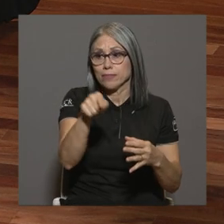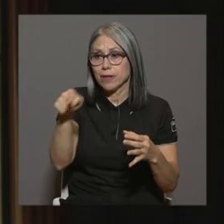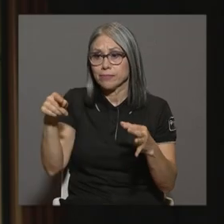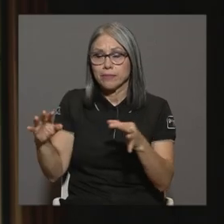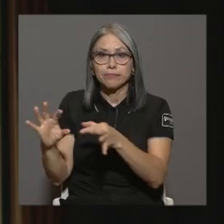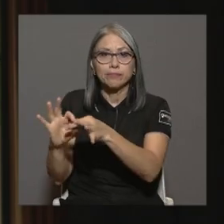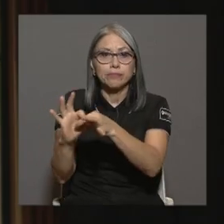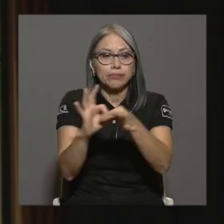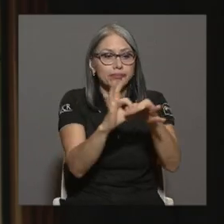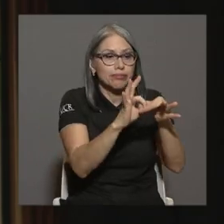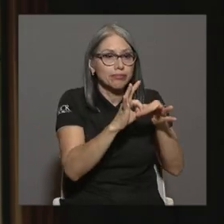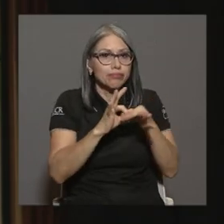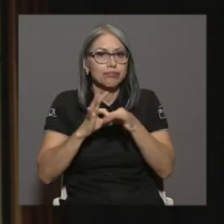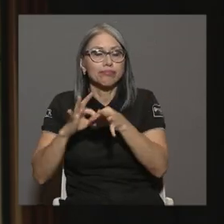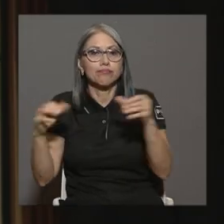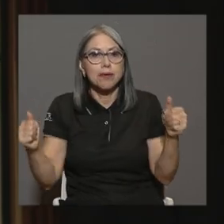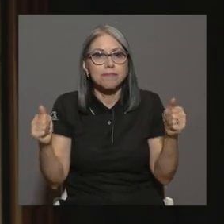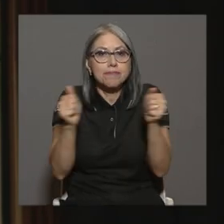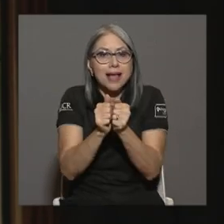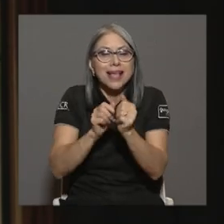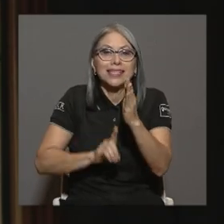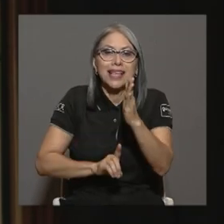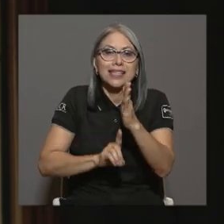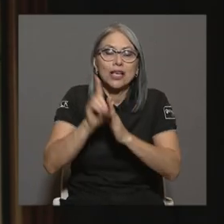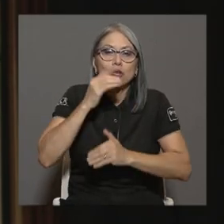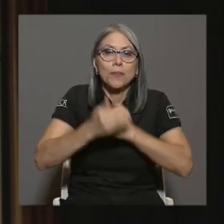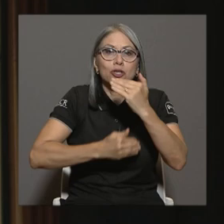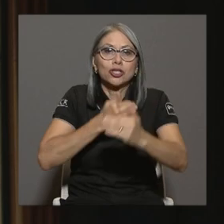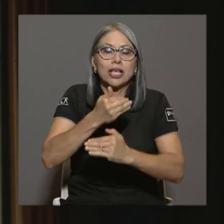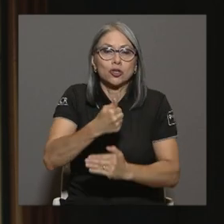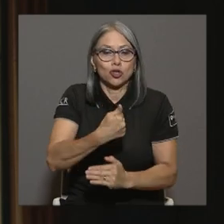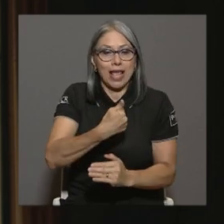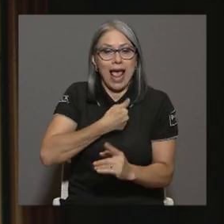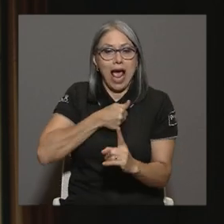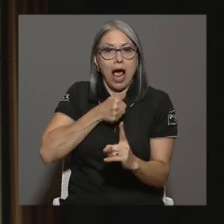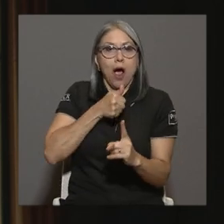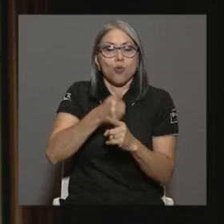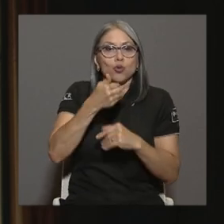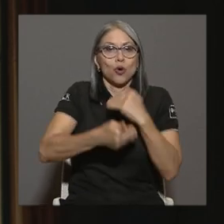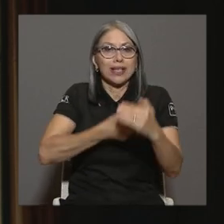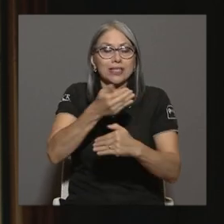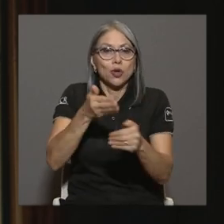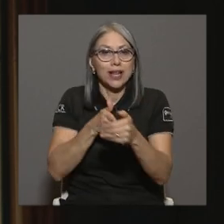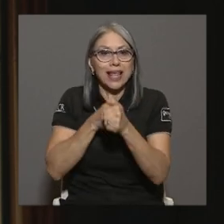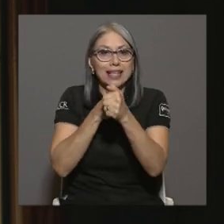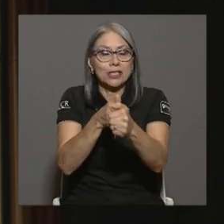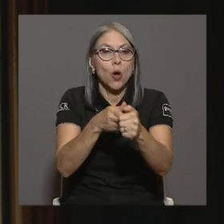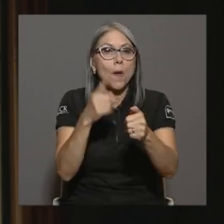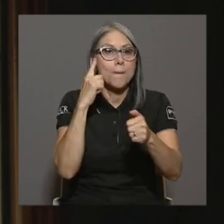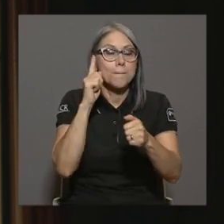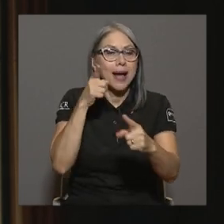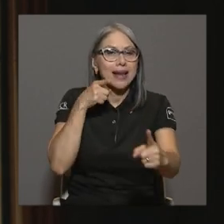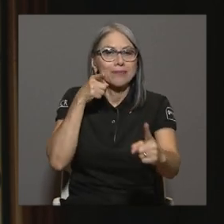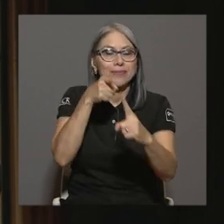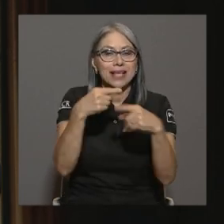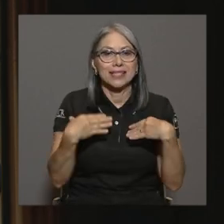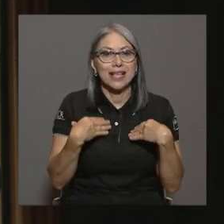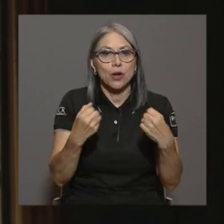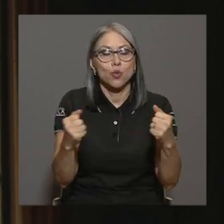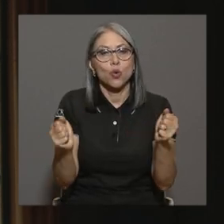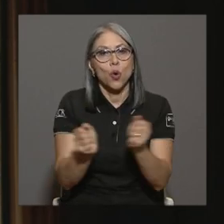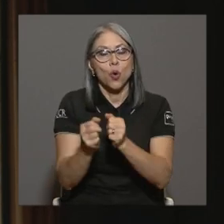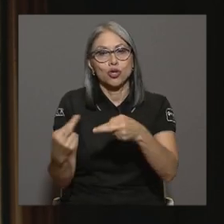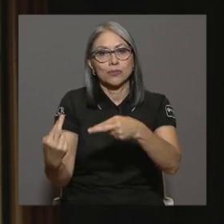articulada se desarrollen procesos de autogestión y liderazgo para las acciones en salud con